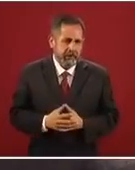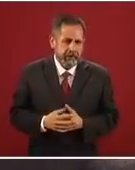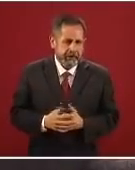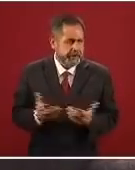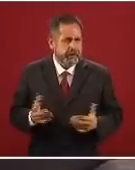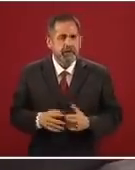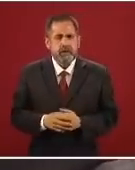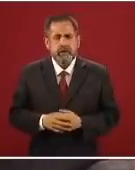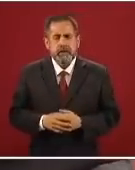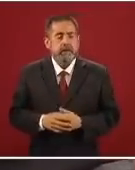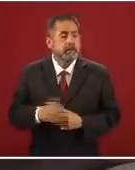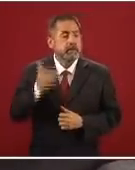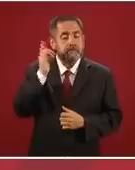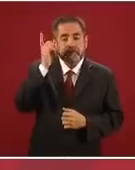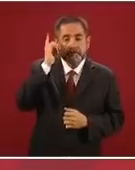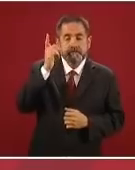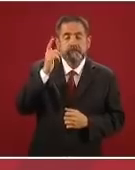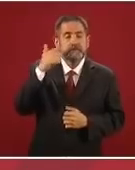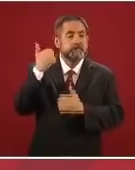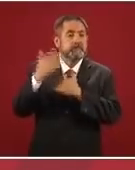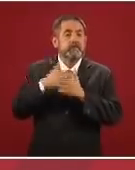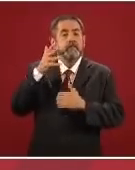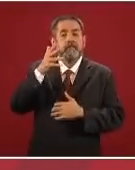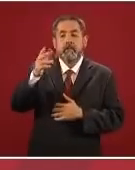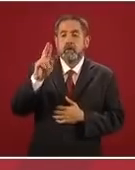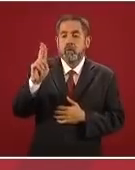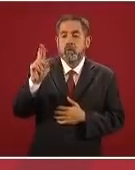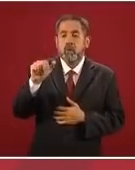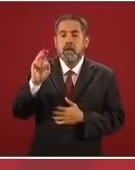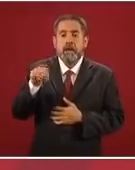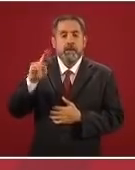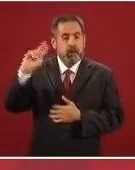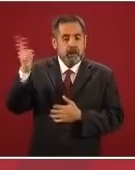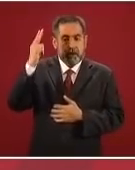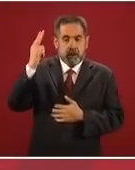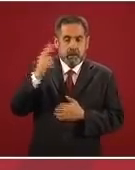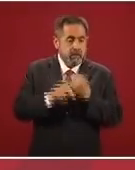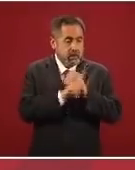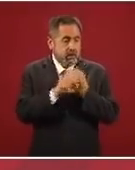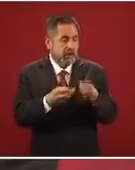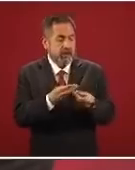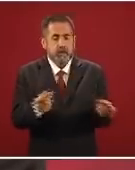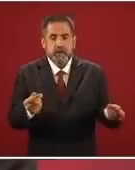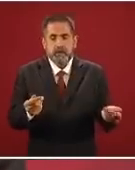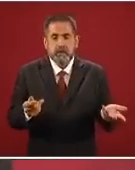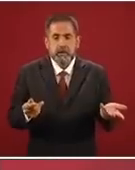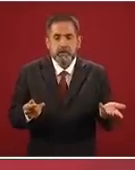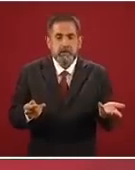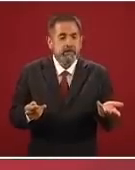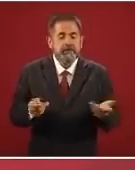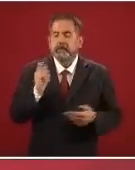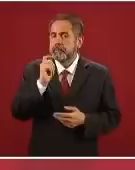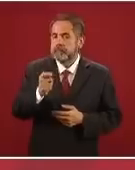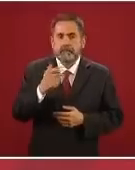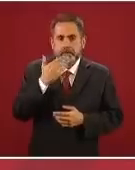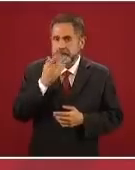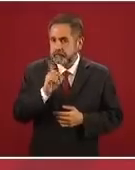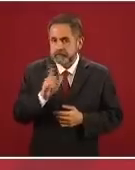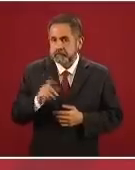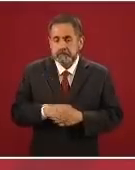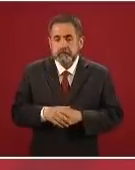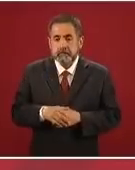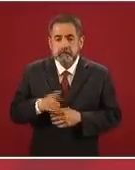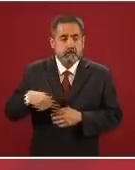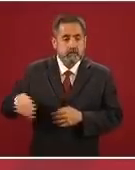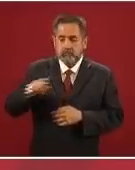Entonces, ojalá y en la UNAM se resuelvan las cosas. No conviene a